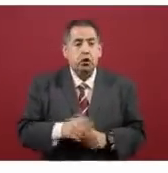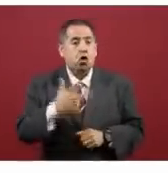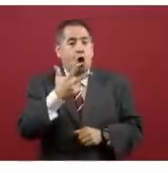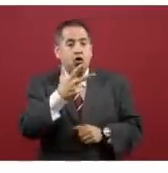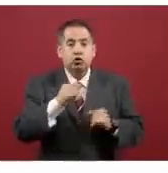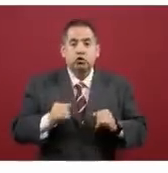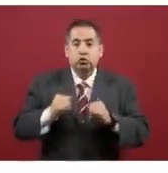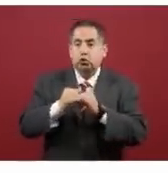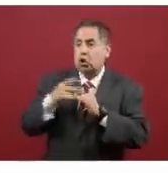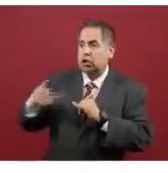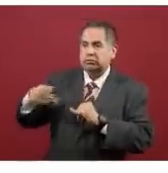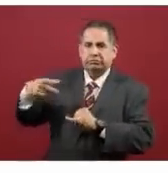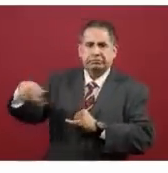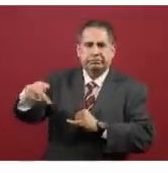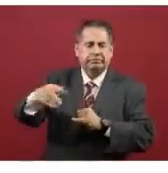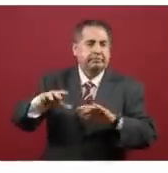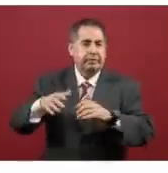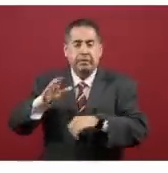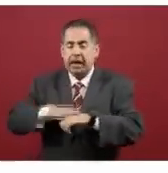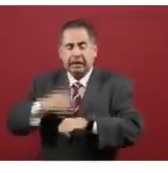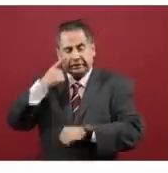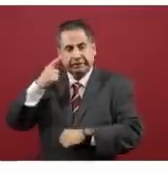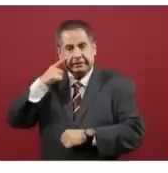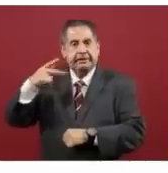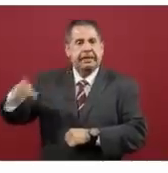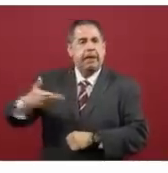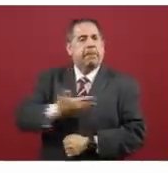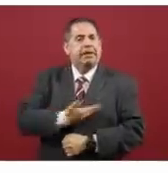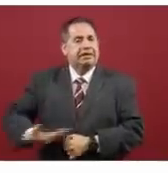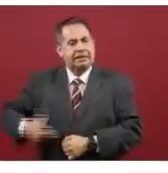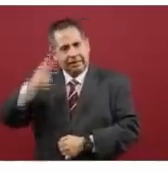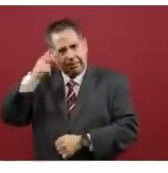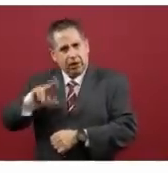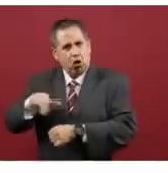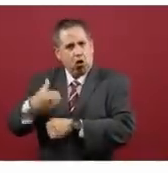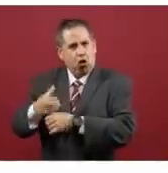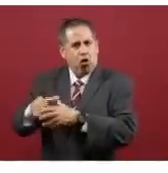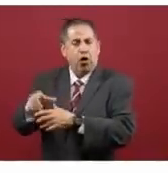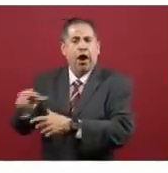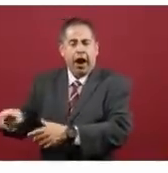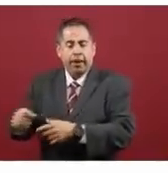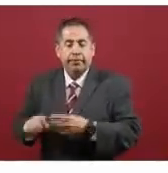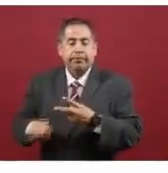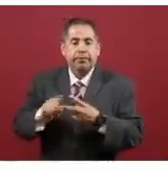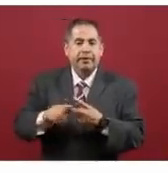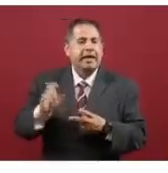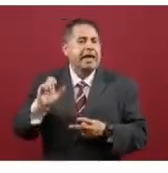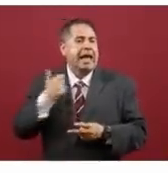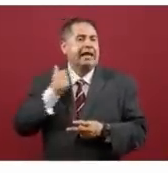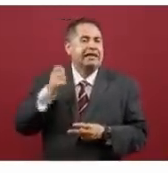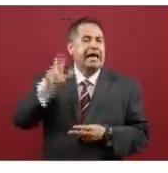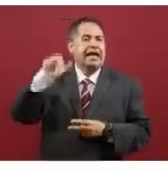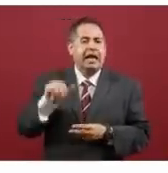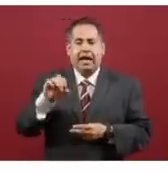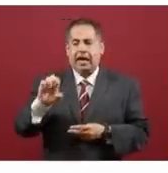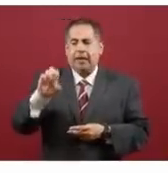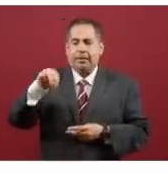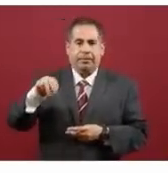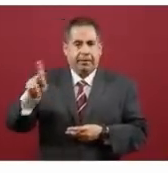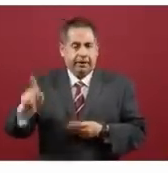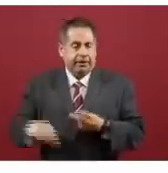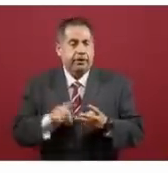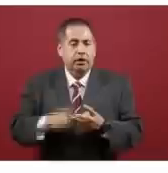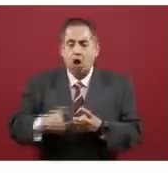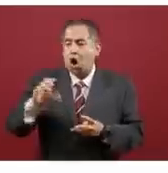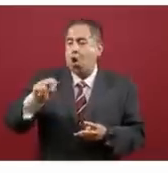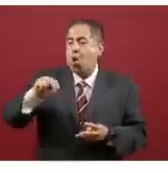dependencias, principalmente de la Presidencia de la República, también lo que había sido el Estado Mayor Presidencial, Conagua, la